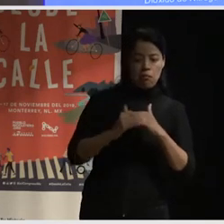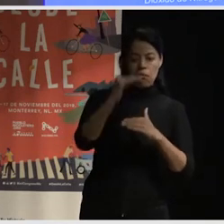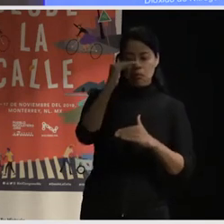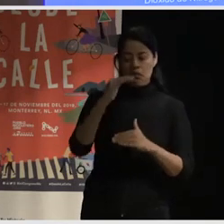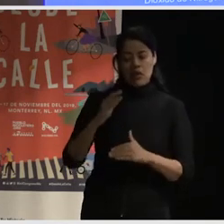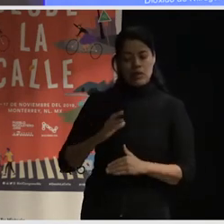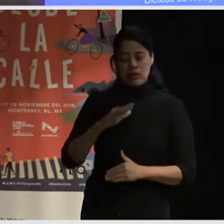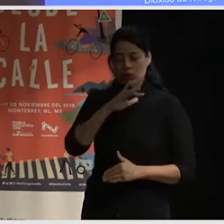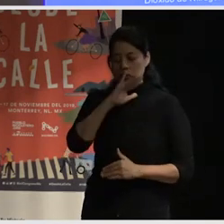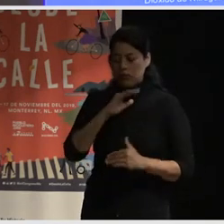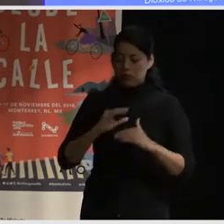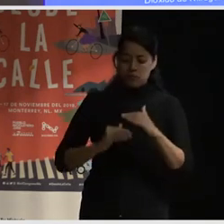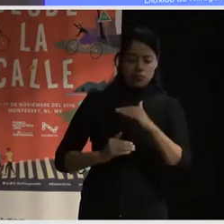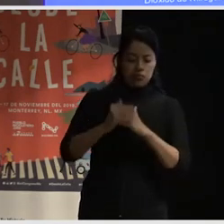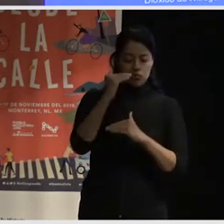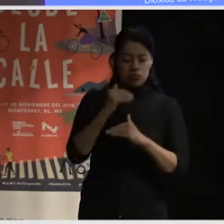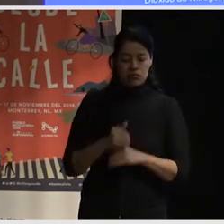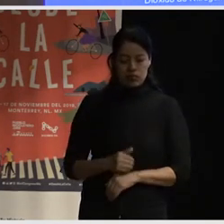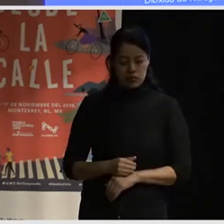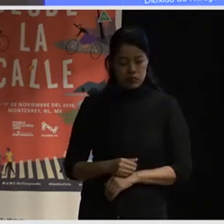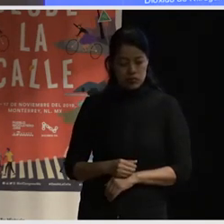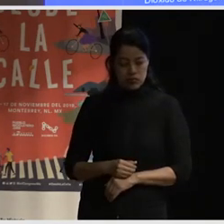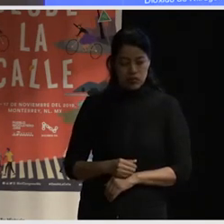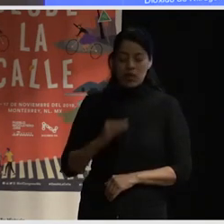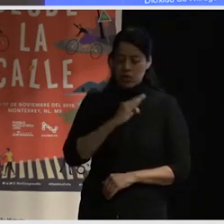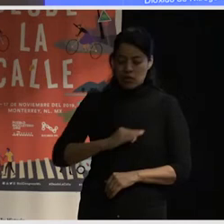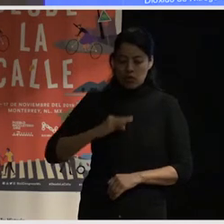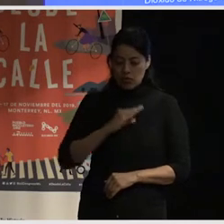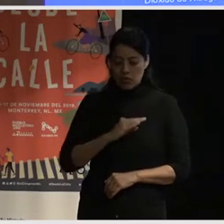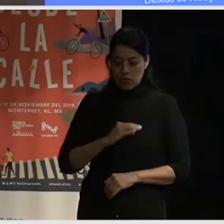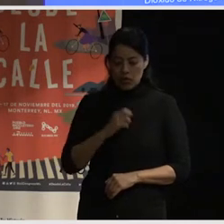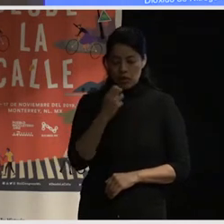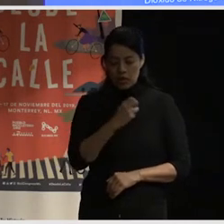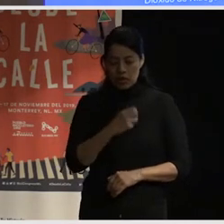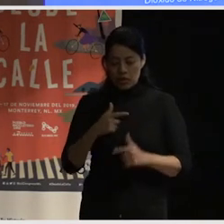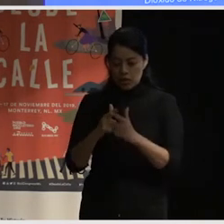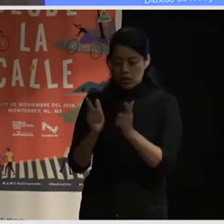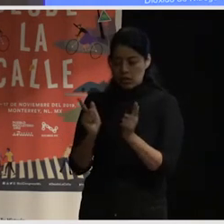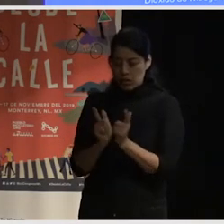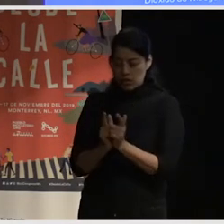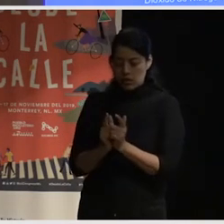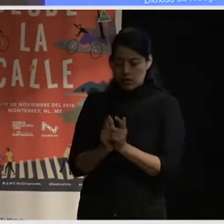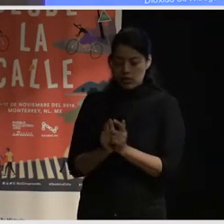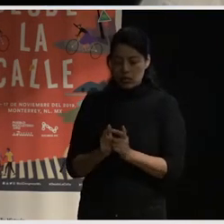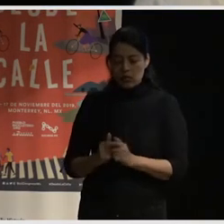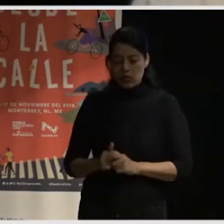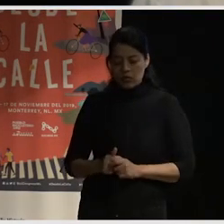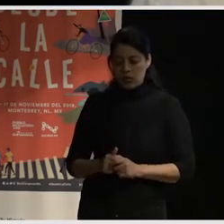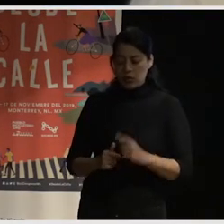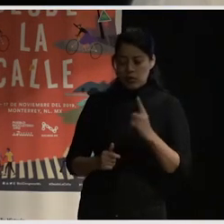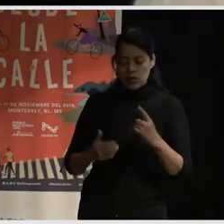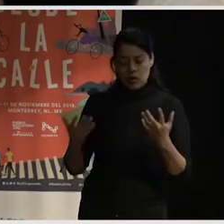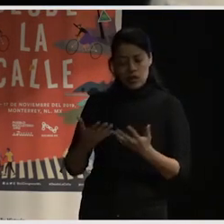gracias qué bueno felicitaciones también a este colectivo que se ha formado es creo que es una de